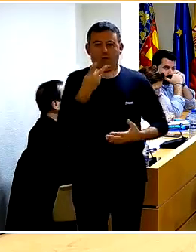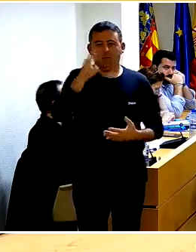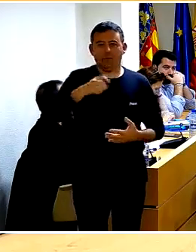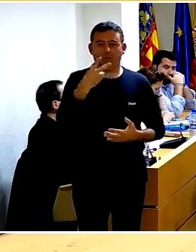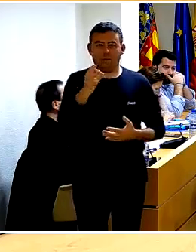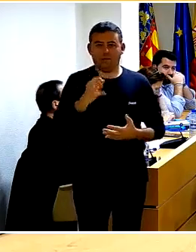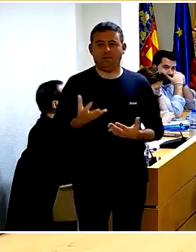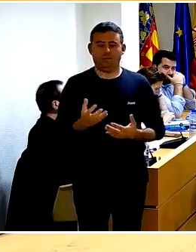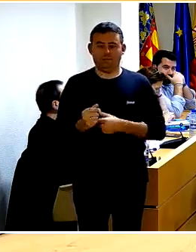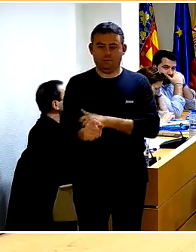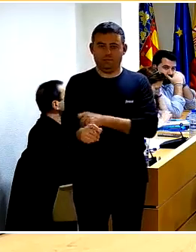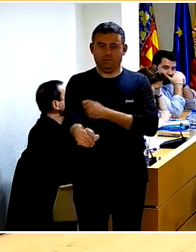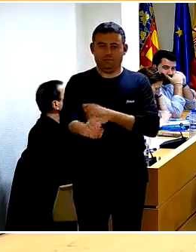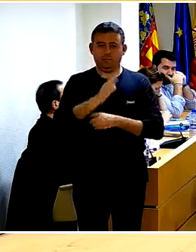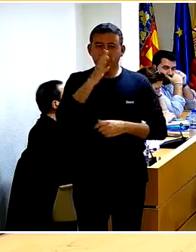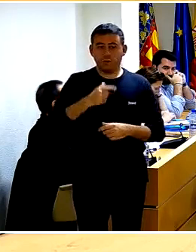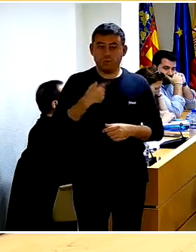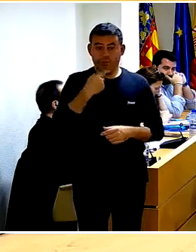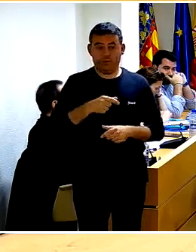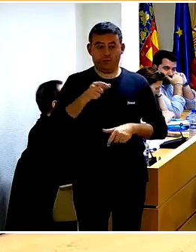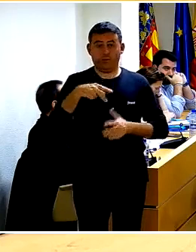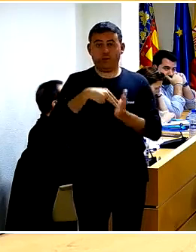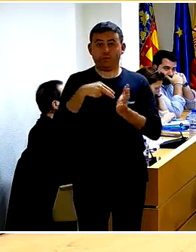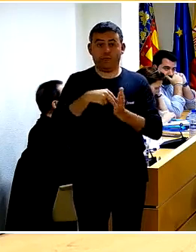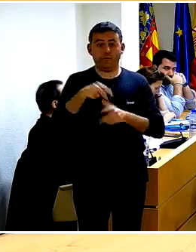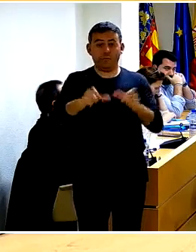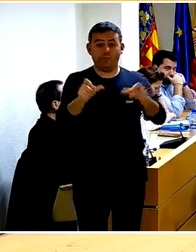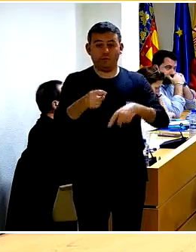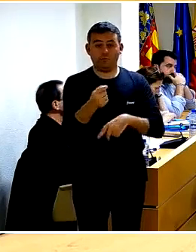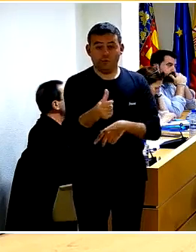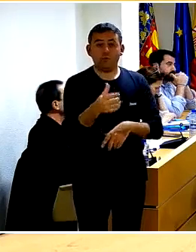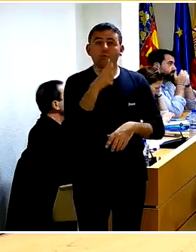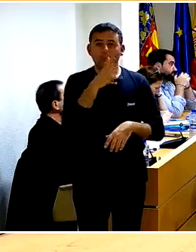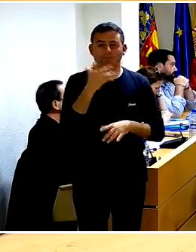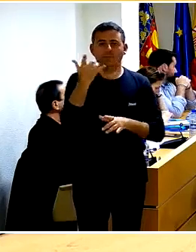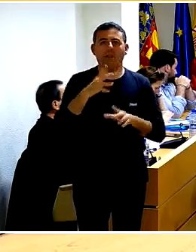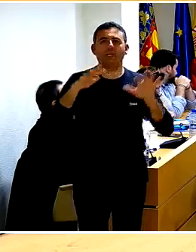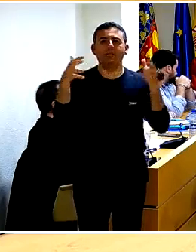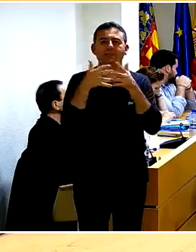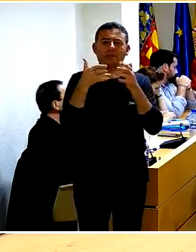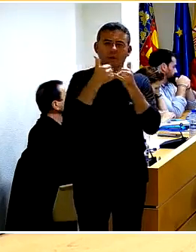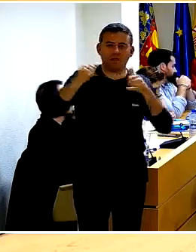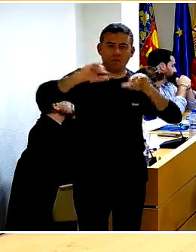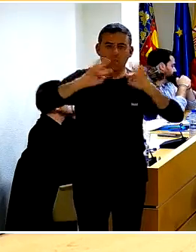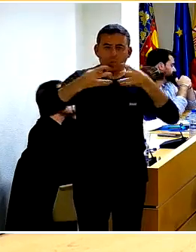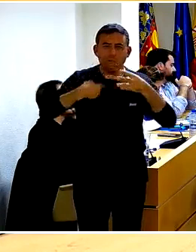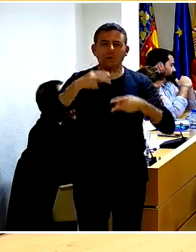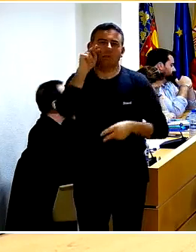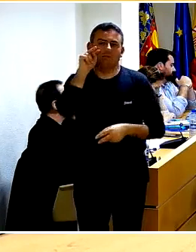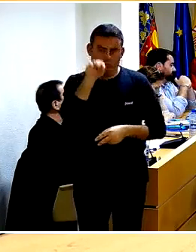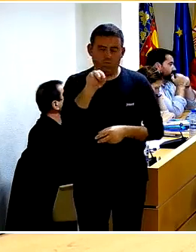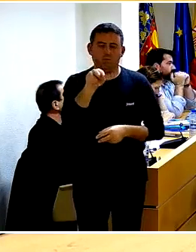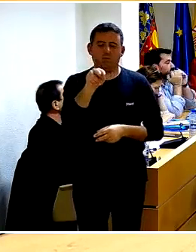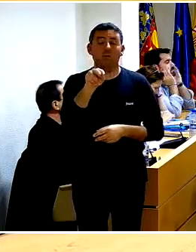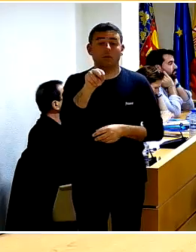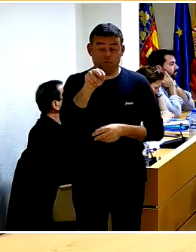porque aquí hay poca gente, pero nos sigue mucha gente a través de internet y sabe lo que estamos diciendo, y la gente tiene que saber lo que se está votando.